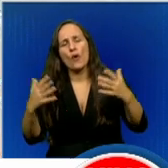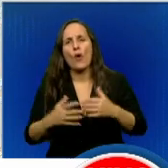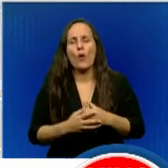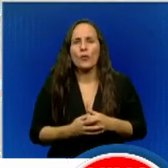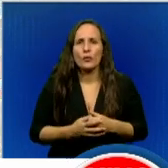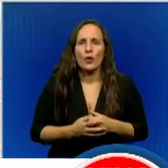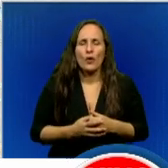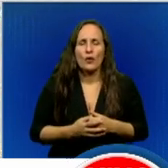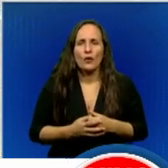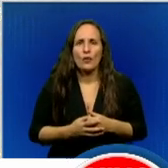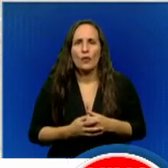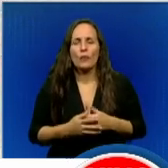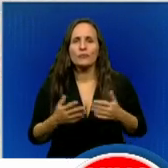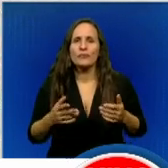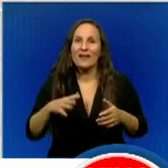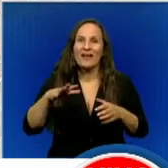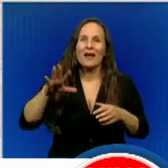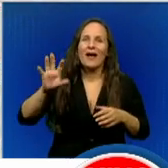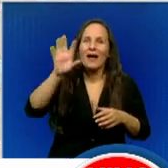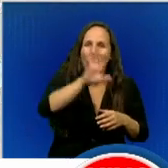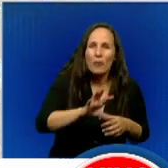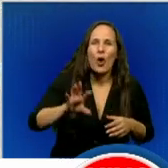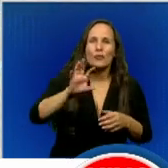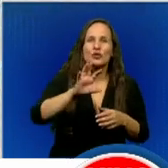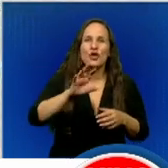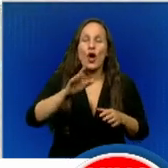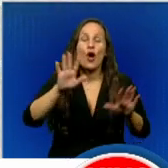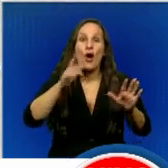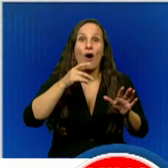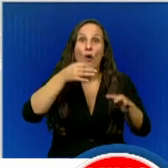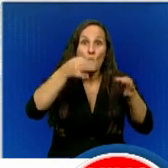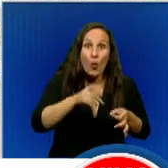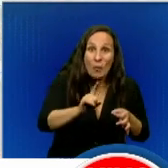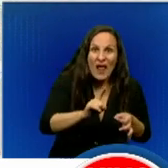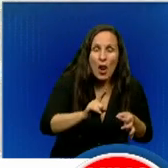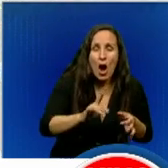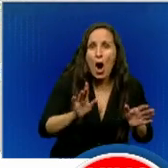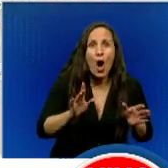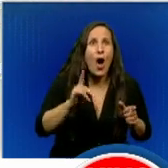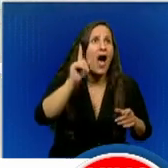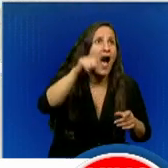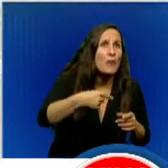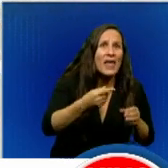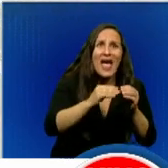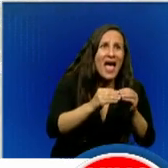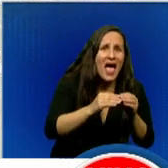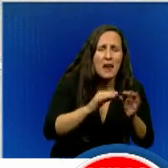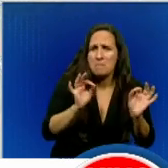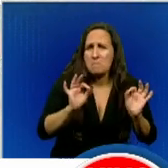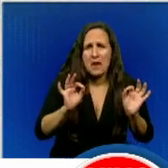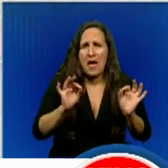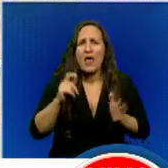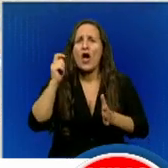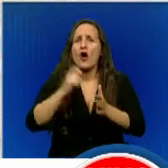incumplimientos de las jurisdicciones provinciales no les generan ninguna consecuencia lo que se firme en el